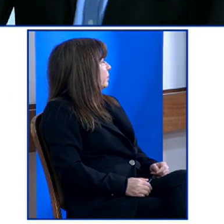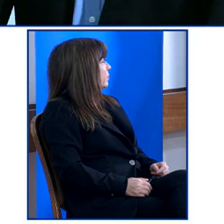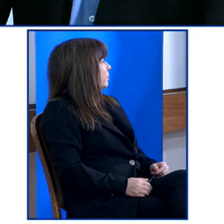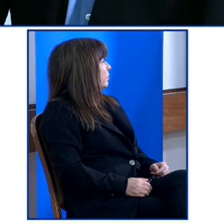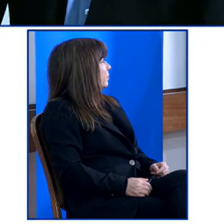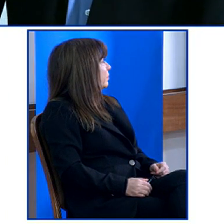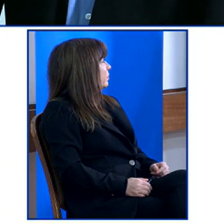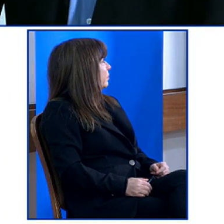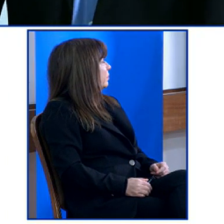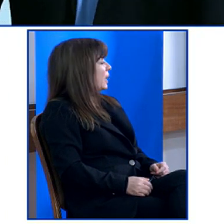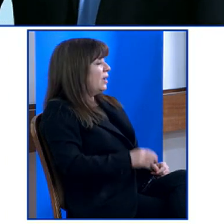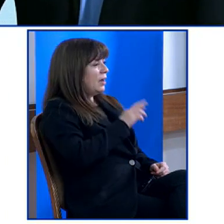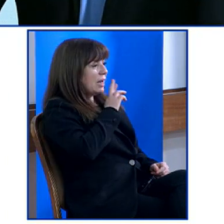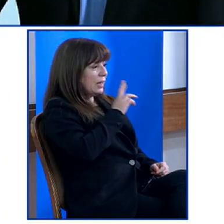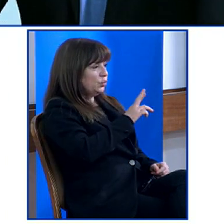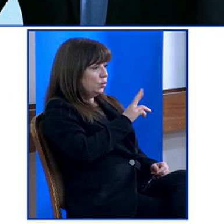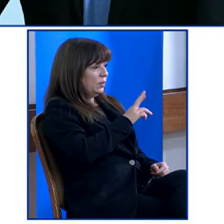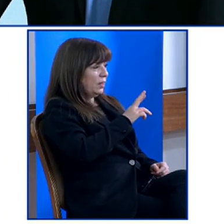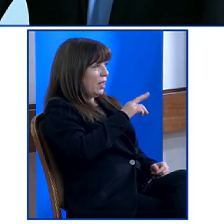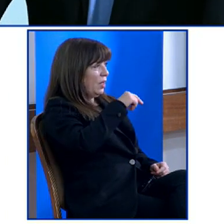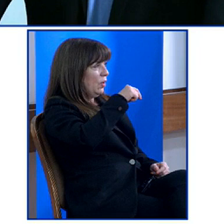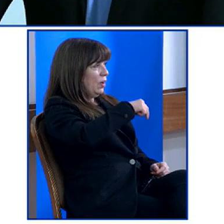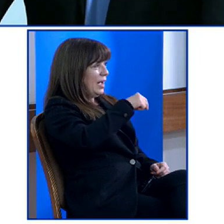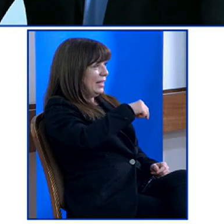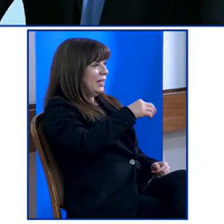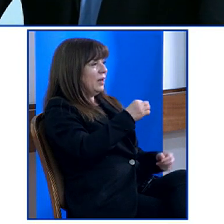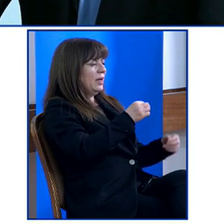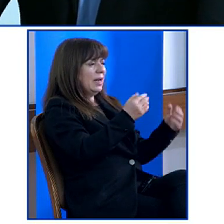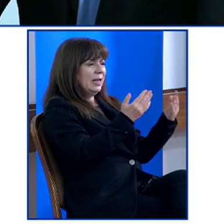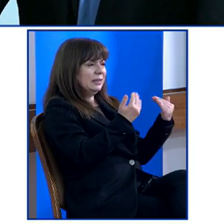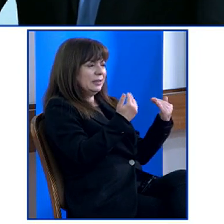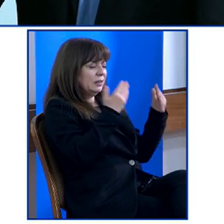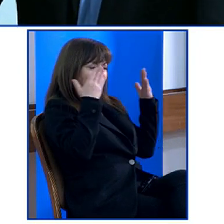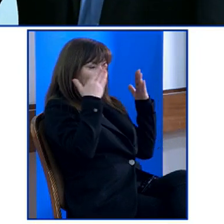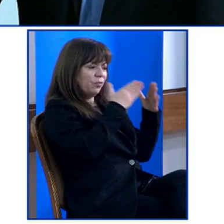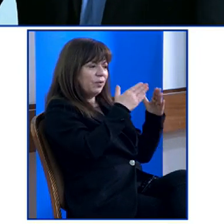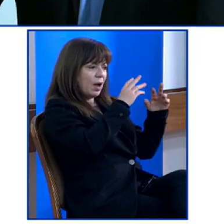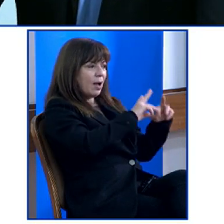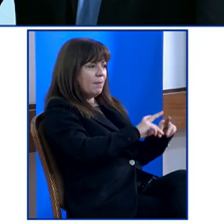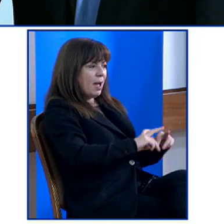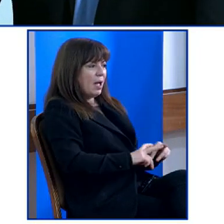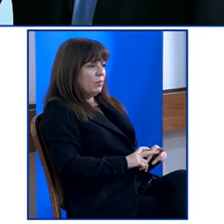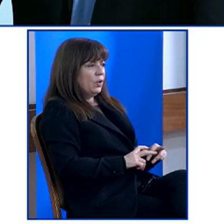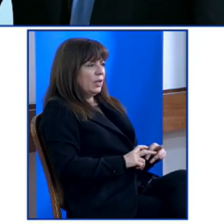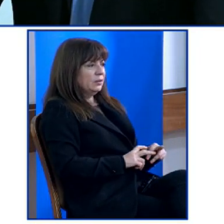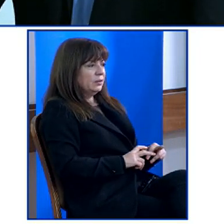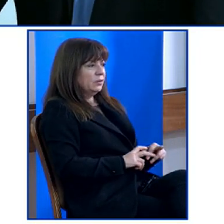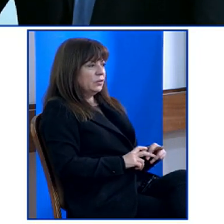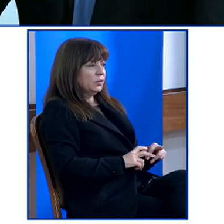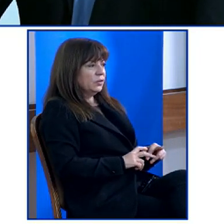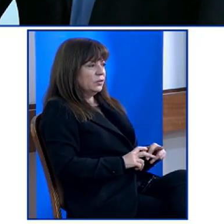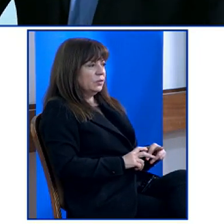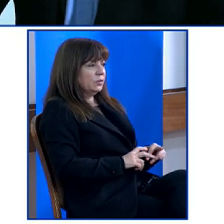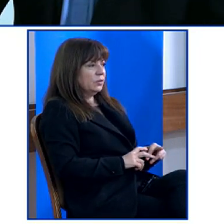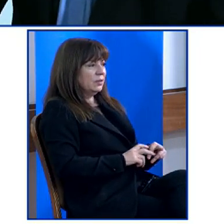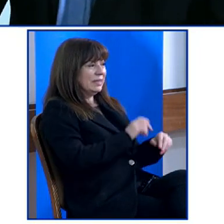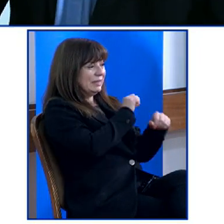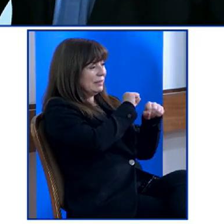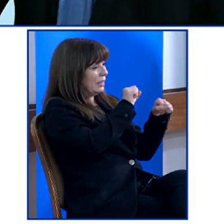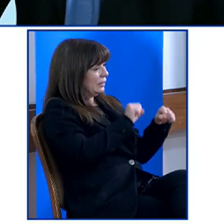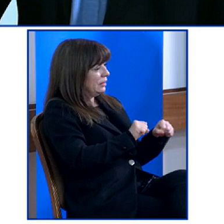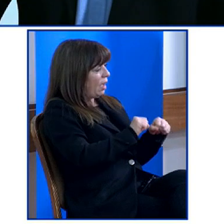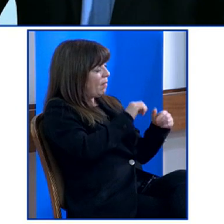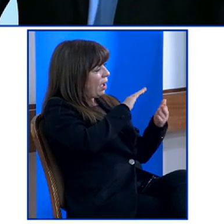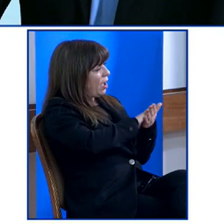aquí también hay un resultado que necesita más exploración, porque según el sistema de